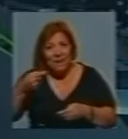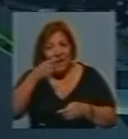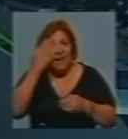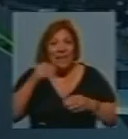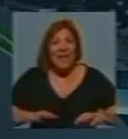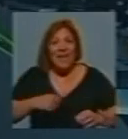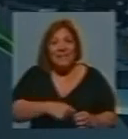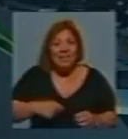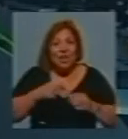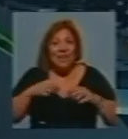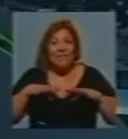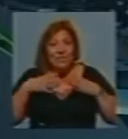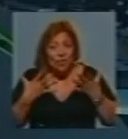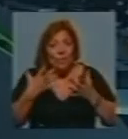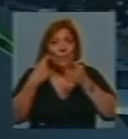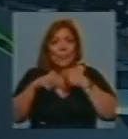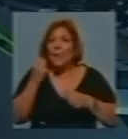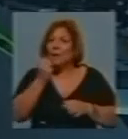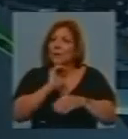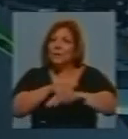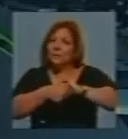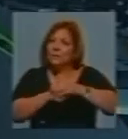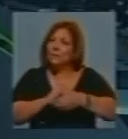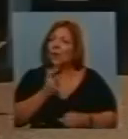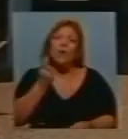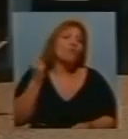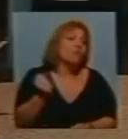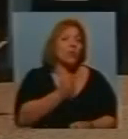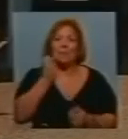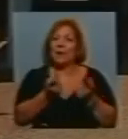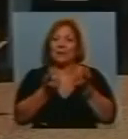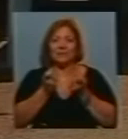Los técnicos insisten que es fundamental el lavado de manos.